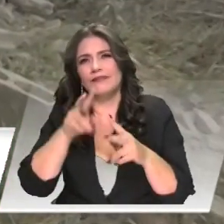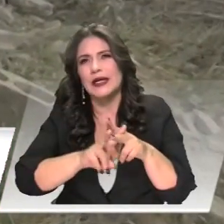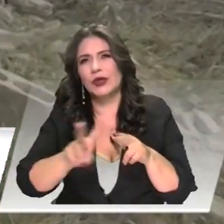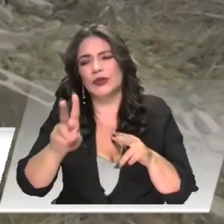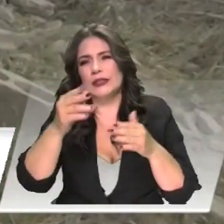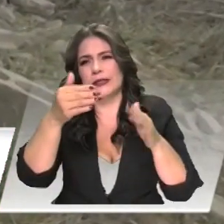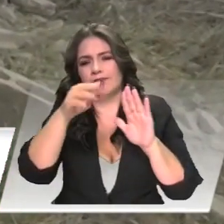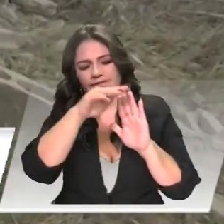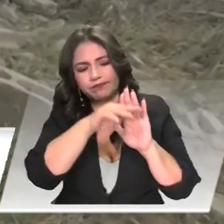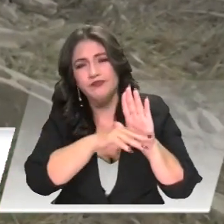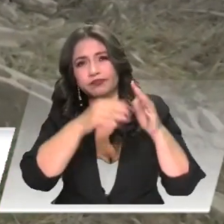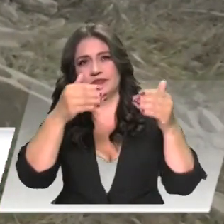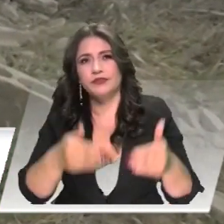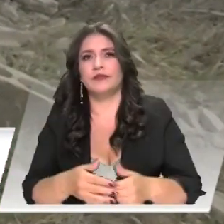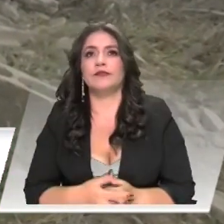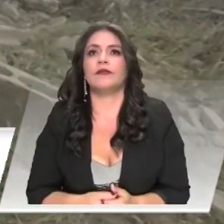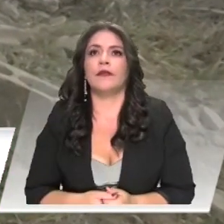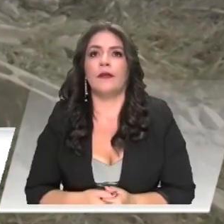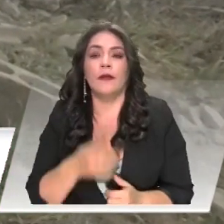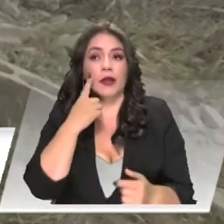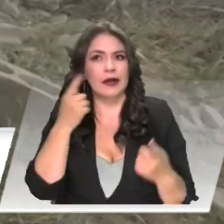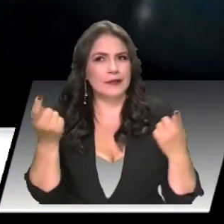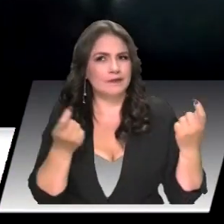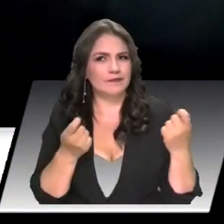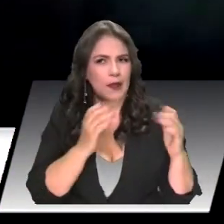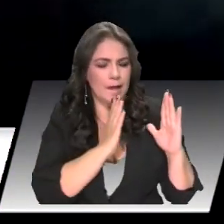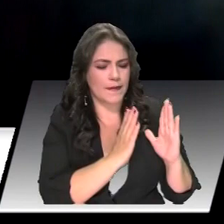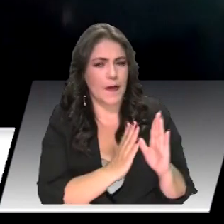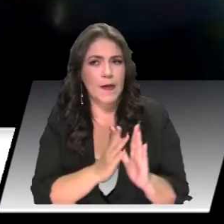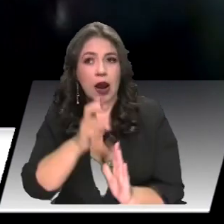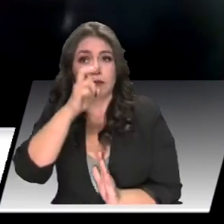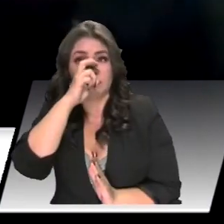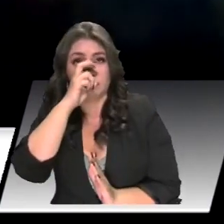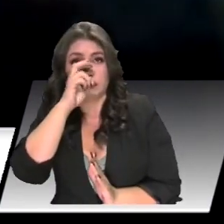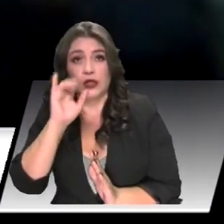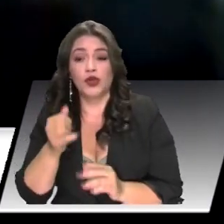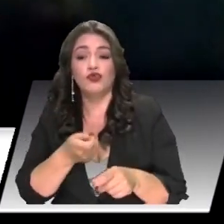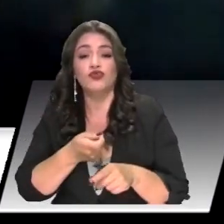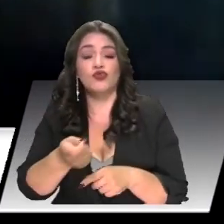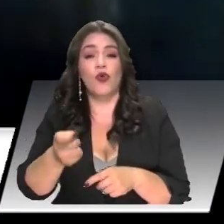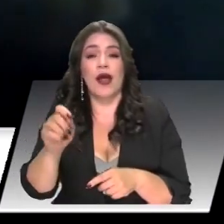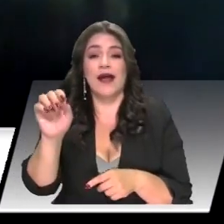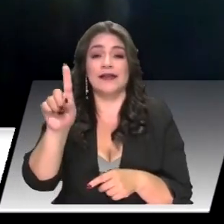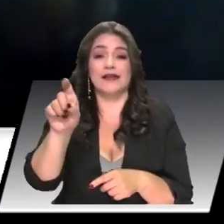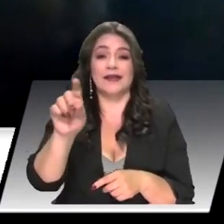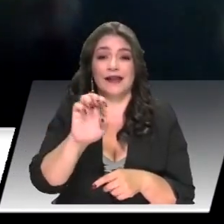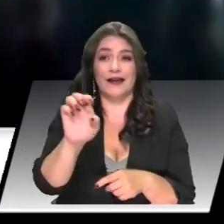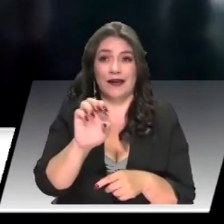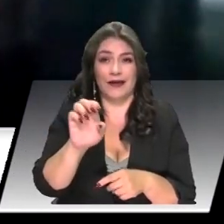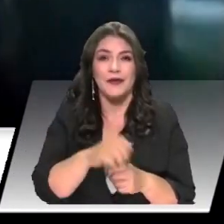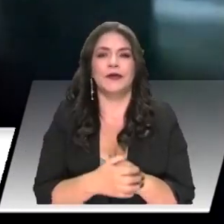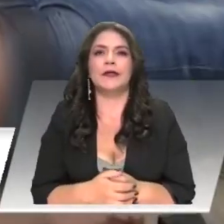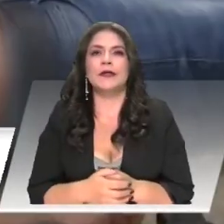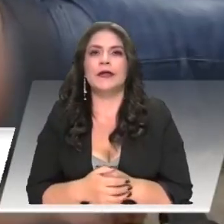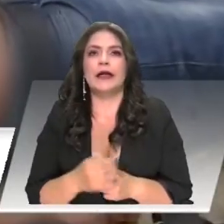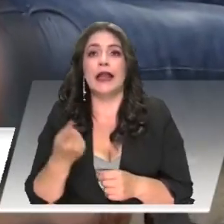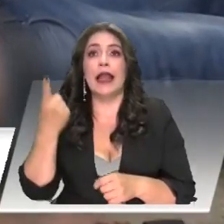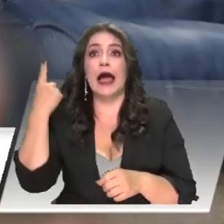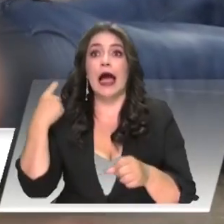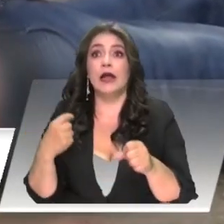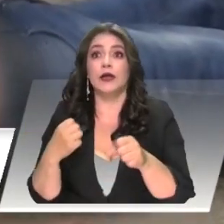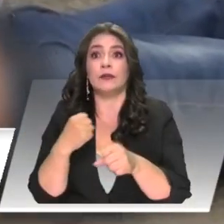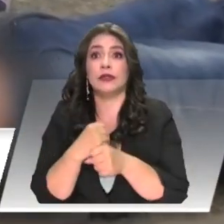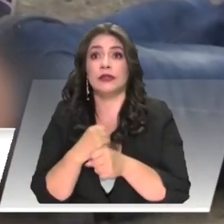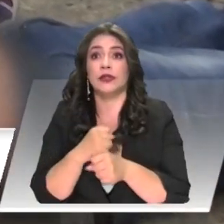autoridades viales tienen planeados dispositivos de seguridad estrictos en las carreteras para el Puente de Reyes de este fin de semana, debido a que el año pasado, de los